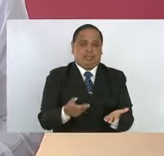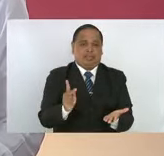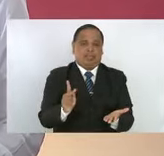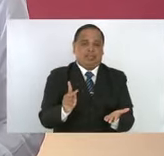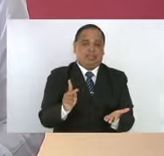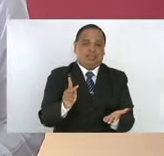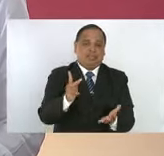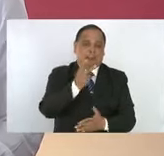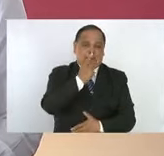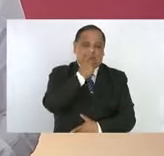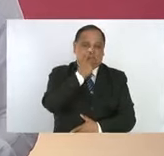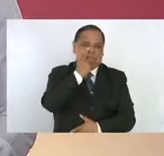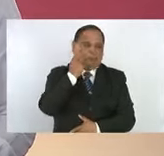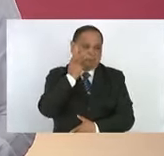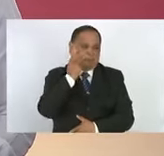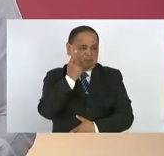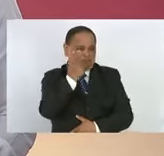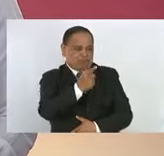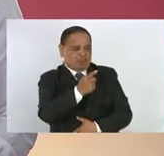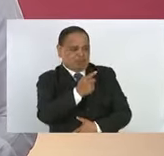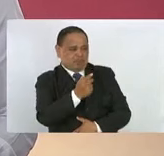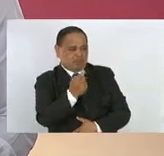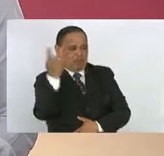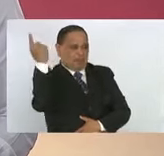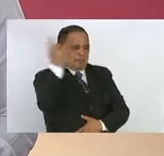dictadura de Porfirio Díaz.